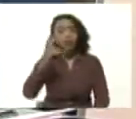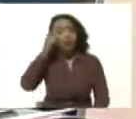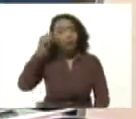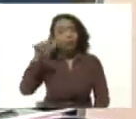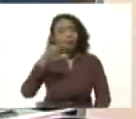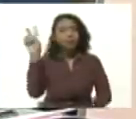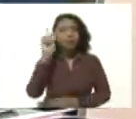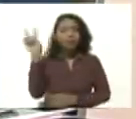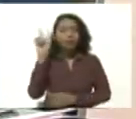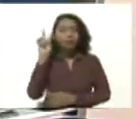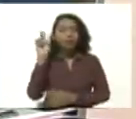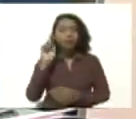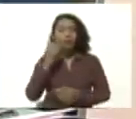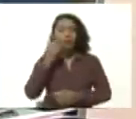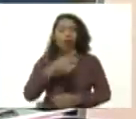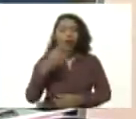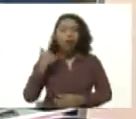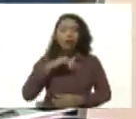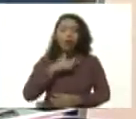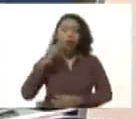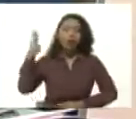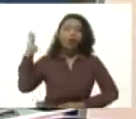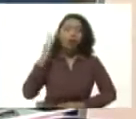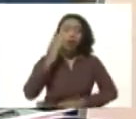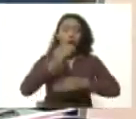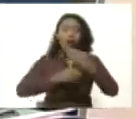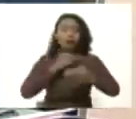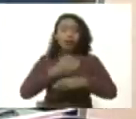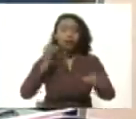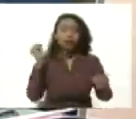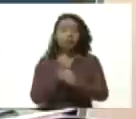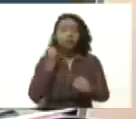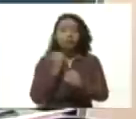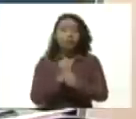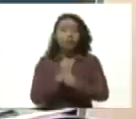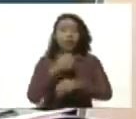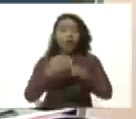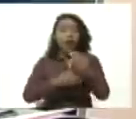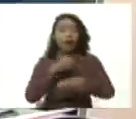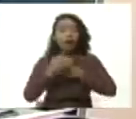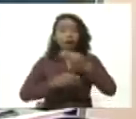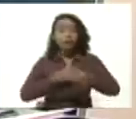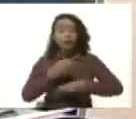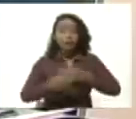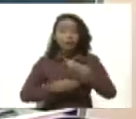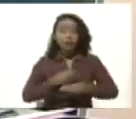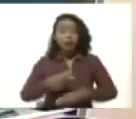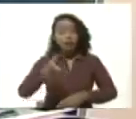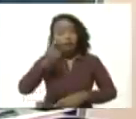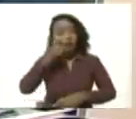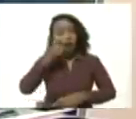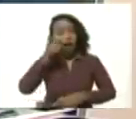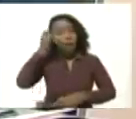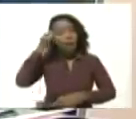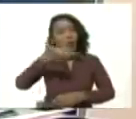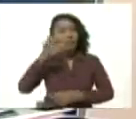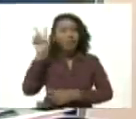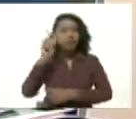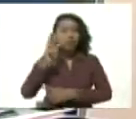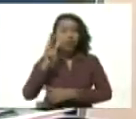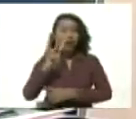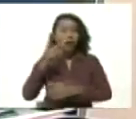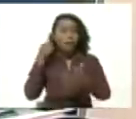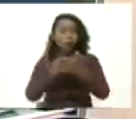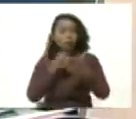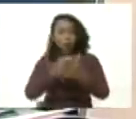Venezuela. Bueno, hemos venido haciendo un trabajo arduo para garantizar la seguridad del pueblo venezolano. Combate